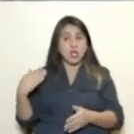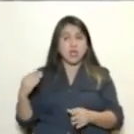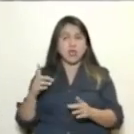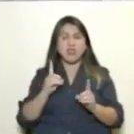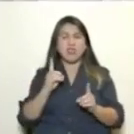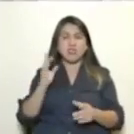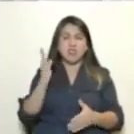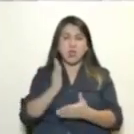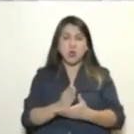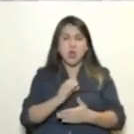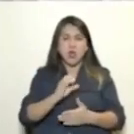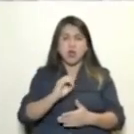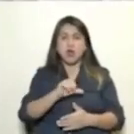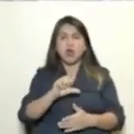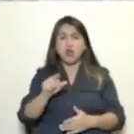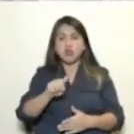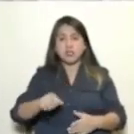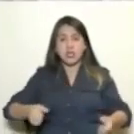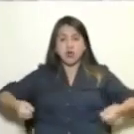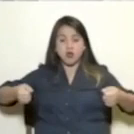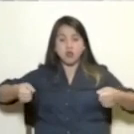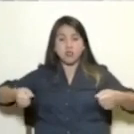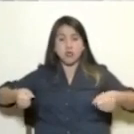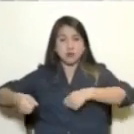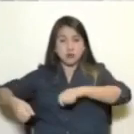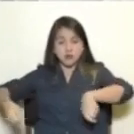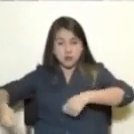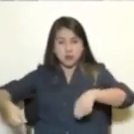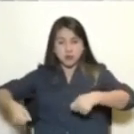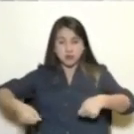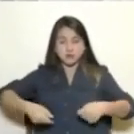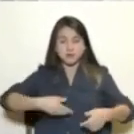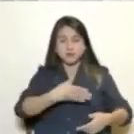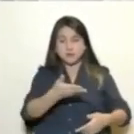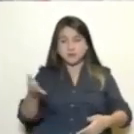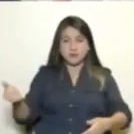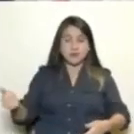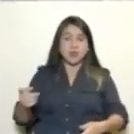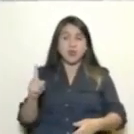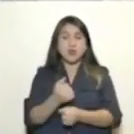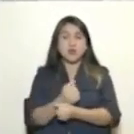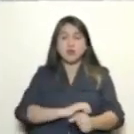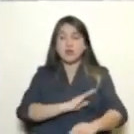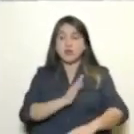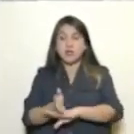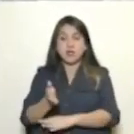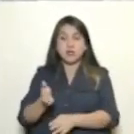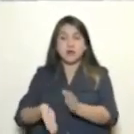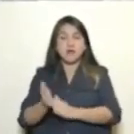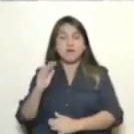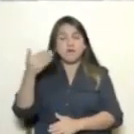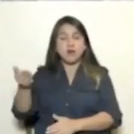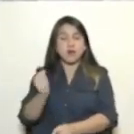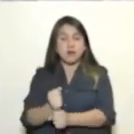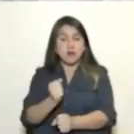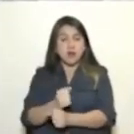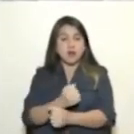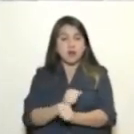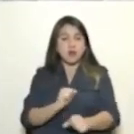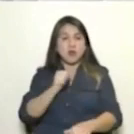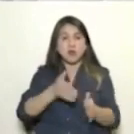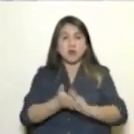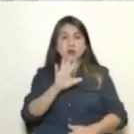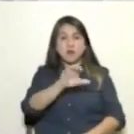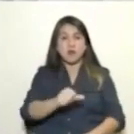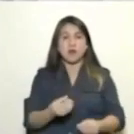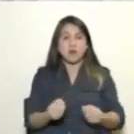¿verdad? Uh-huh. Y ahora cuando usted ve la necesidad que aquel que se quedó sin trabajo y le dice no puede salir a trabajar y no puede salir a buscar... Bueno, entonces,